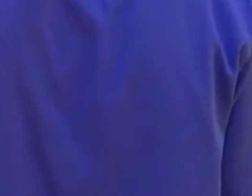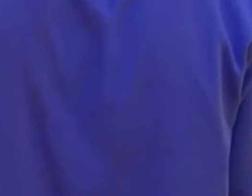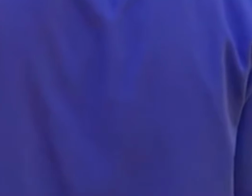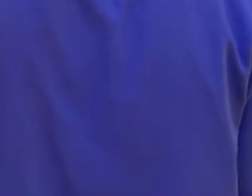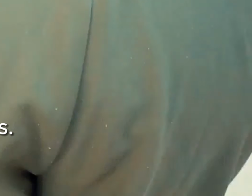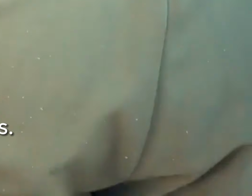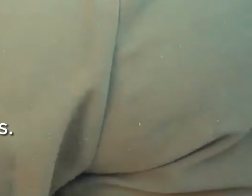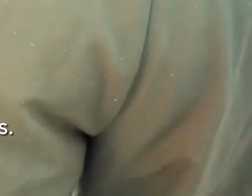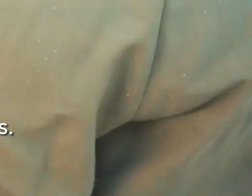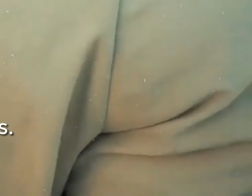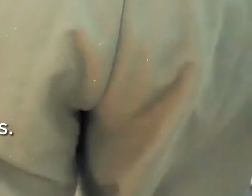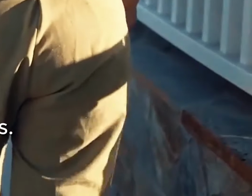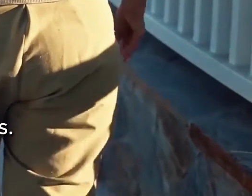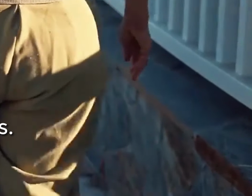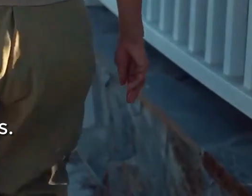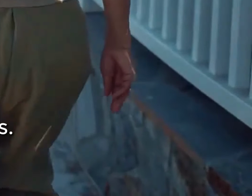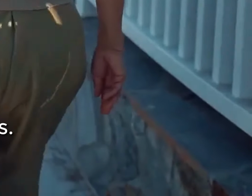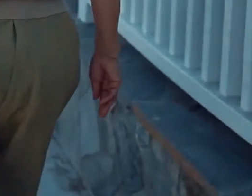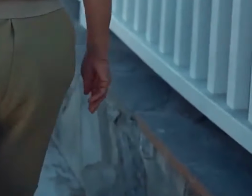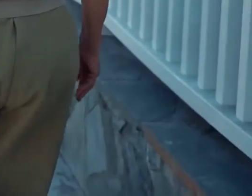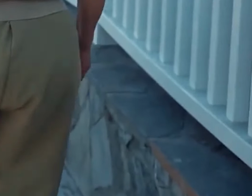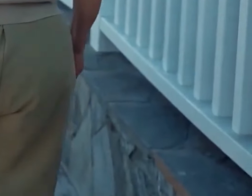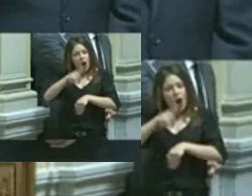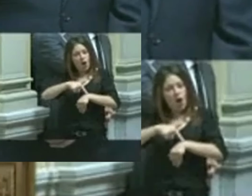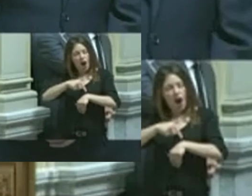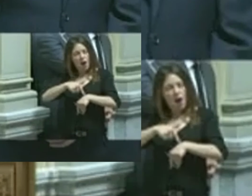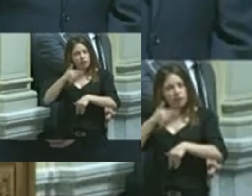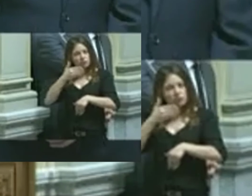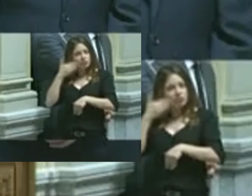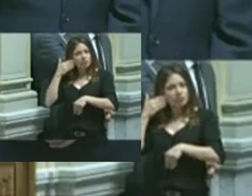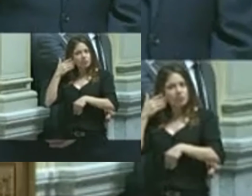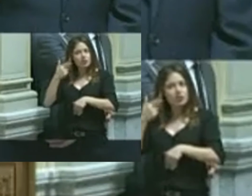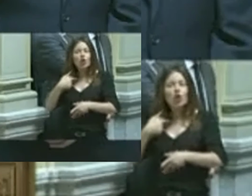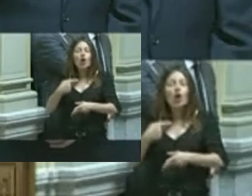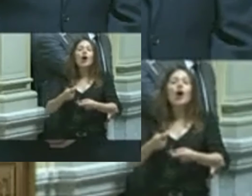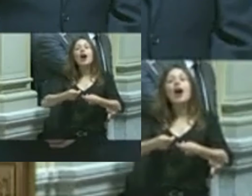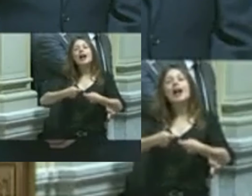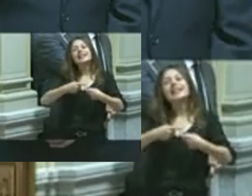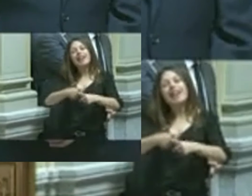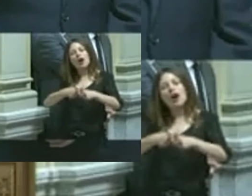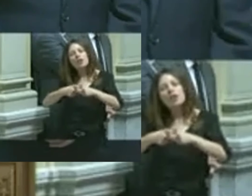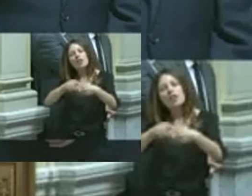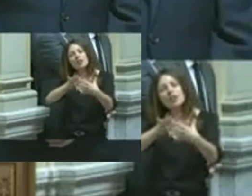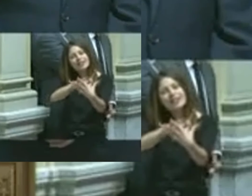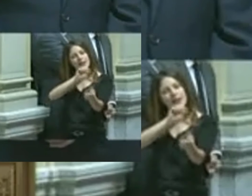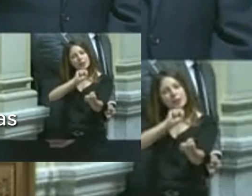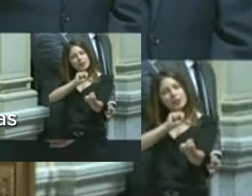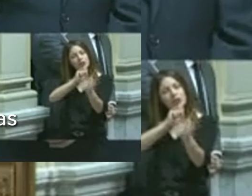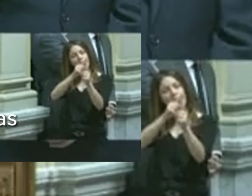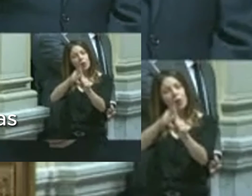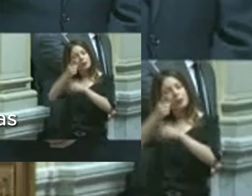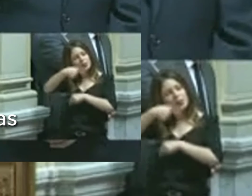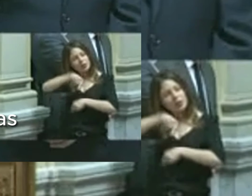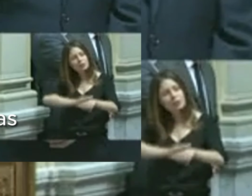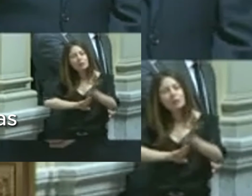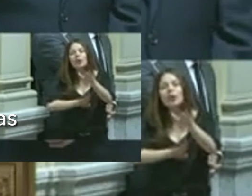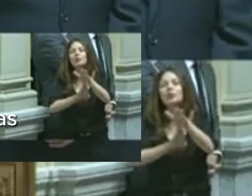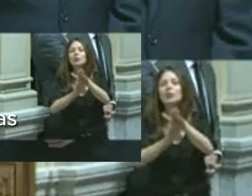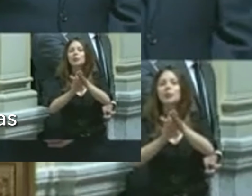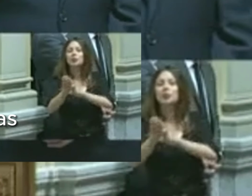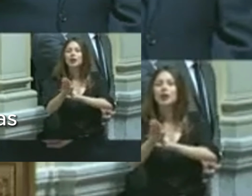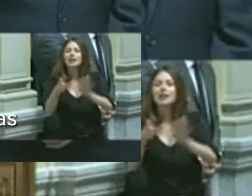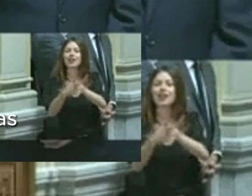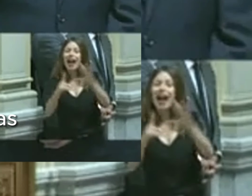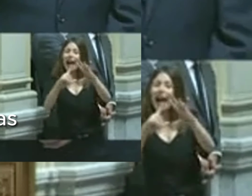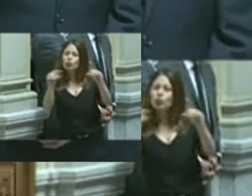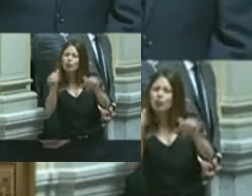amenaza silenciosa que se cierne sobre las personas mayores. Ofrezco negociación y entendimientos que nos permitan avanzar, que demuestren que anteponemos a